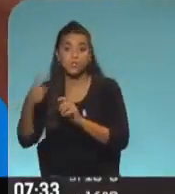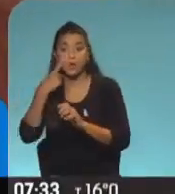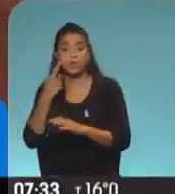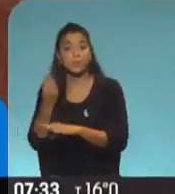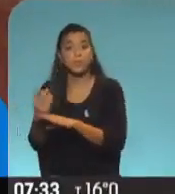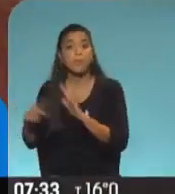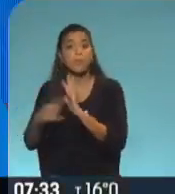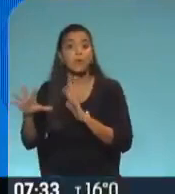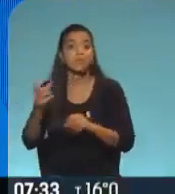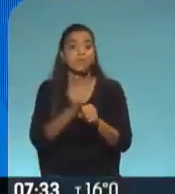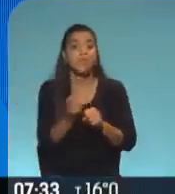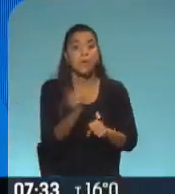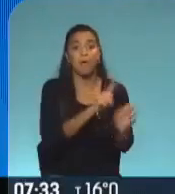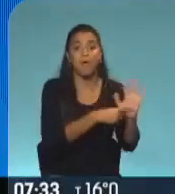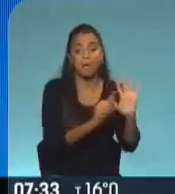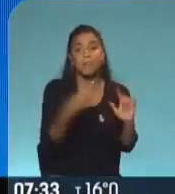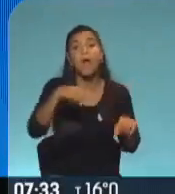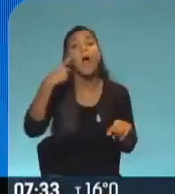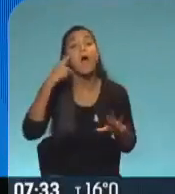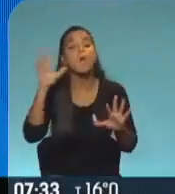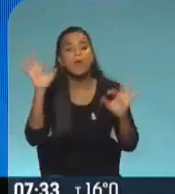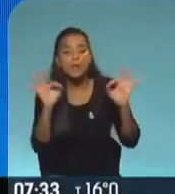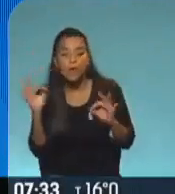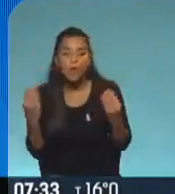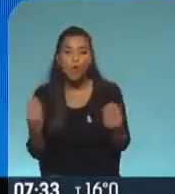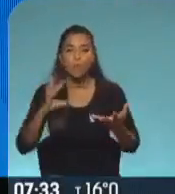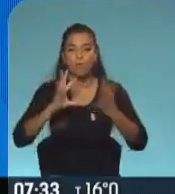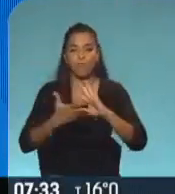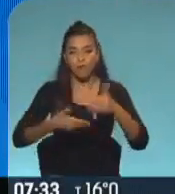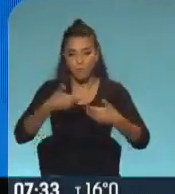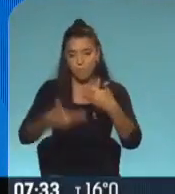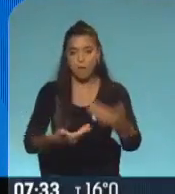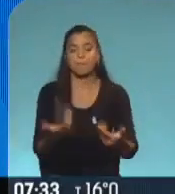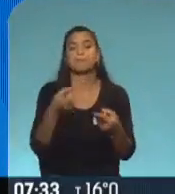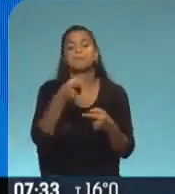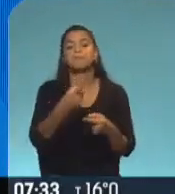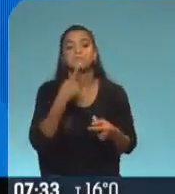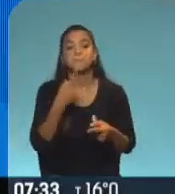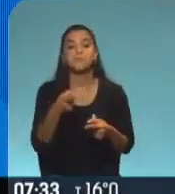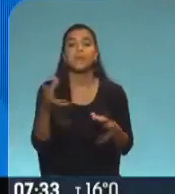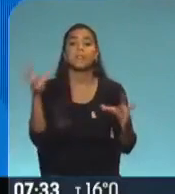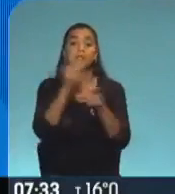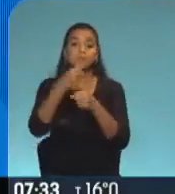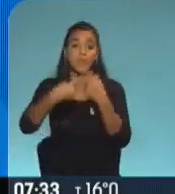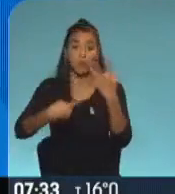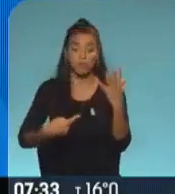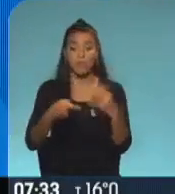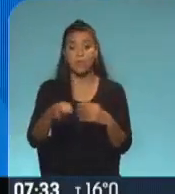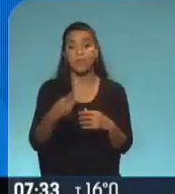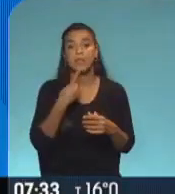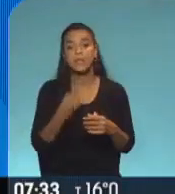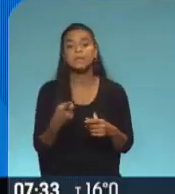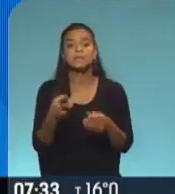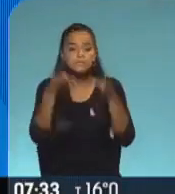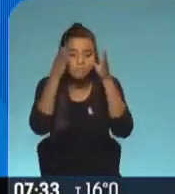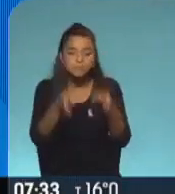empiezan a analizar algunas alternativas y el modo de implementarlas. En principio, para limitar el uso del transporte público, que insistimos es el